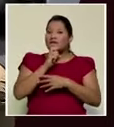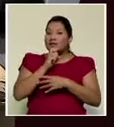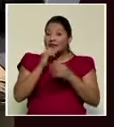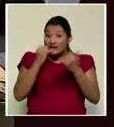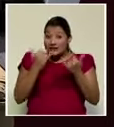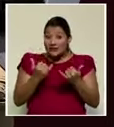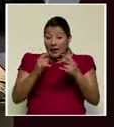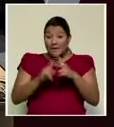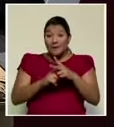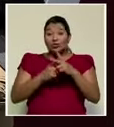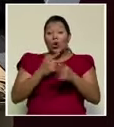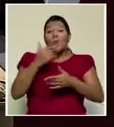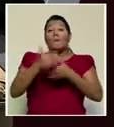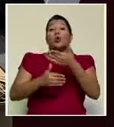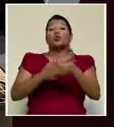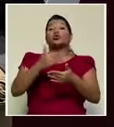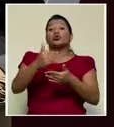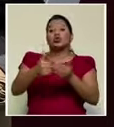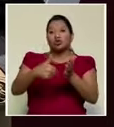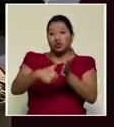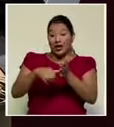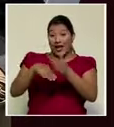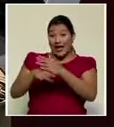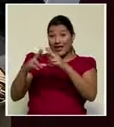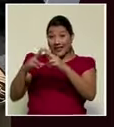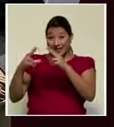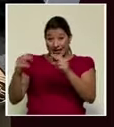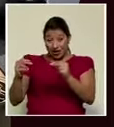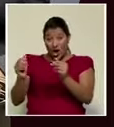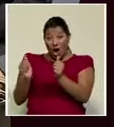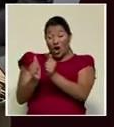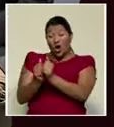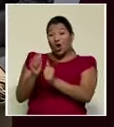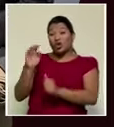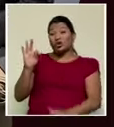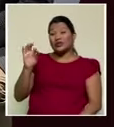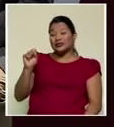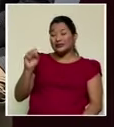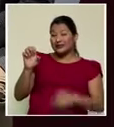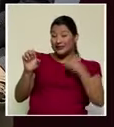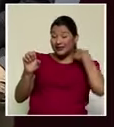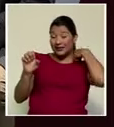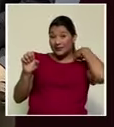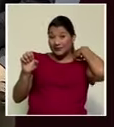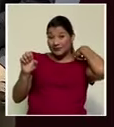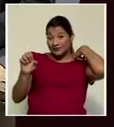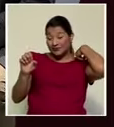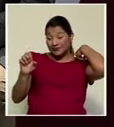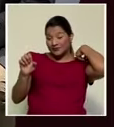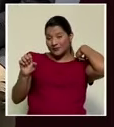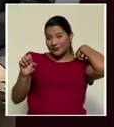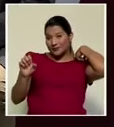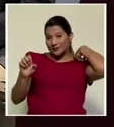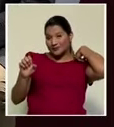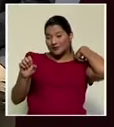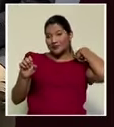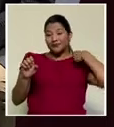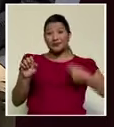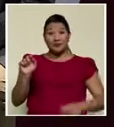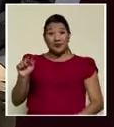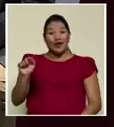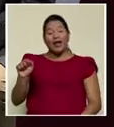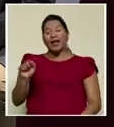proceso al lado en el norte con un tribunal electoral de una votación, porque eso no es una elección, que no